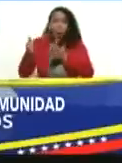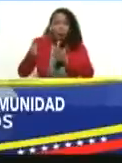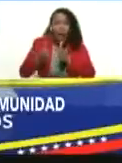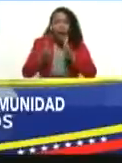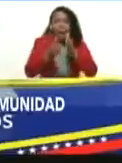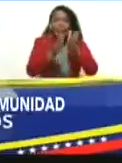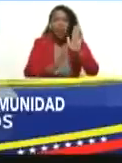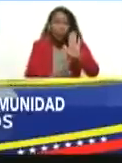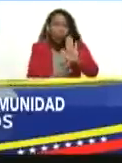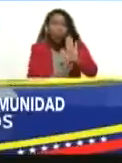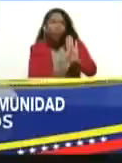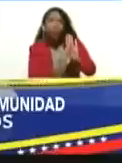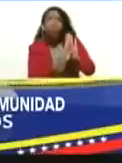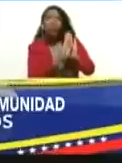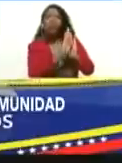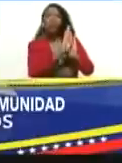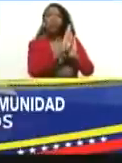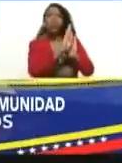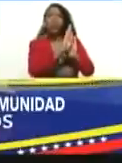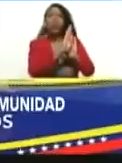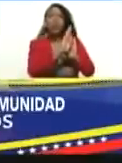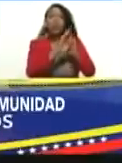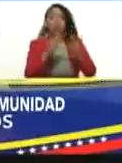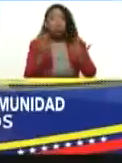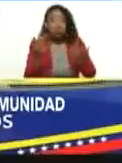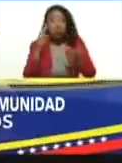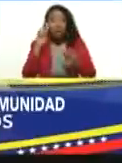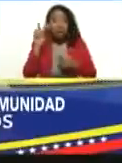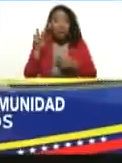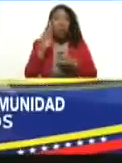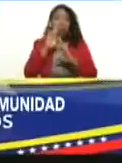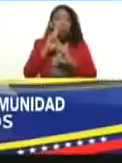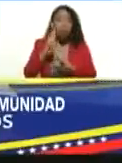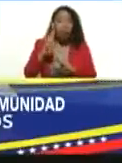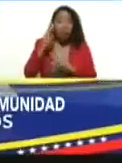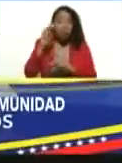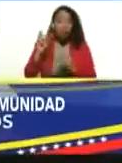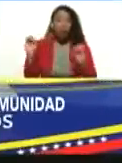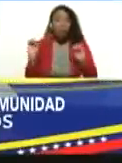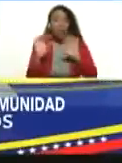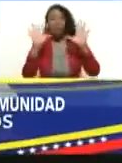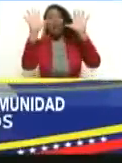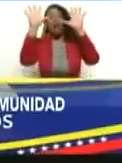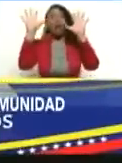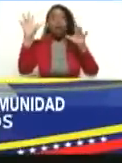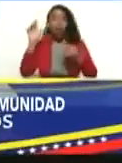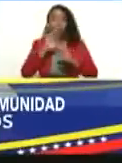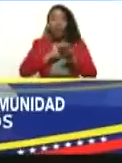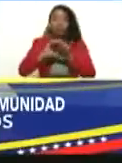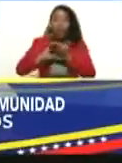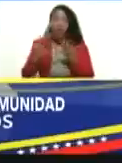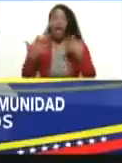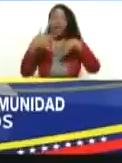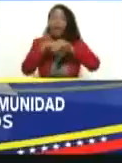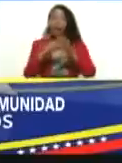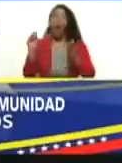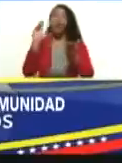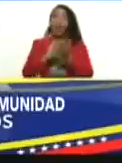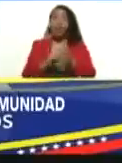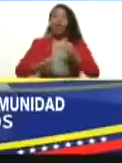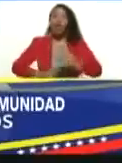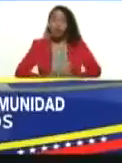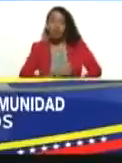inclusión y se están dando resultados milagrosos de recuperación integral de Renacimiento